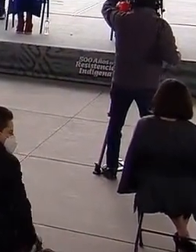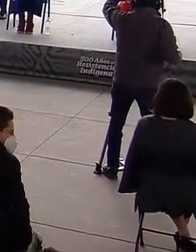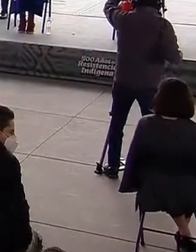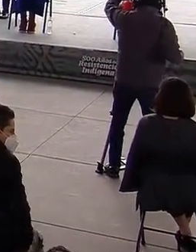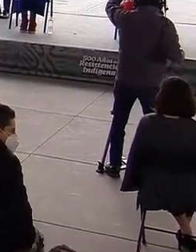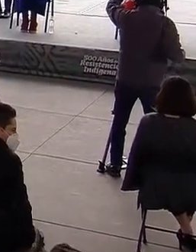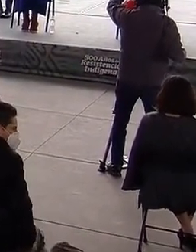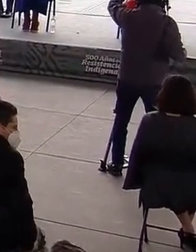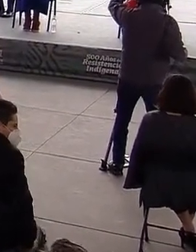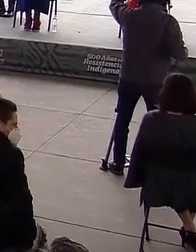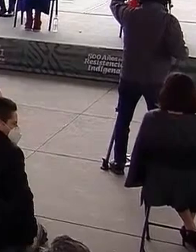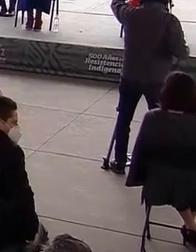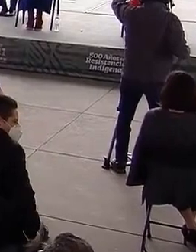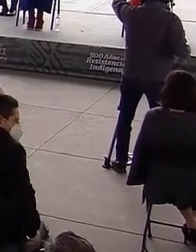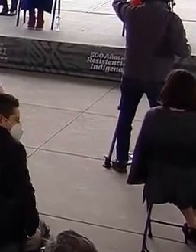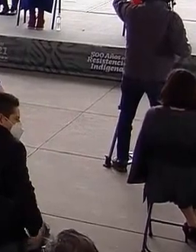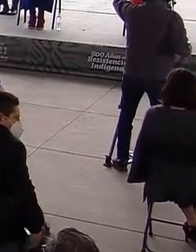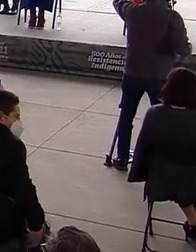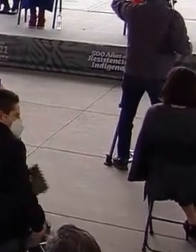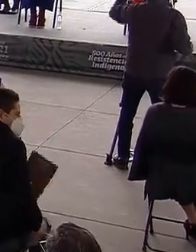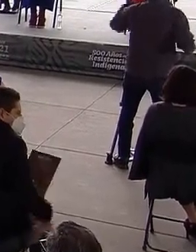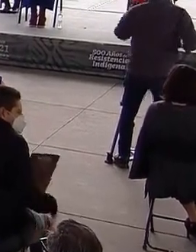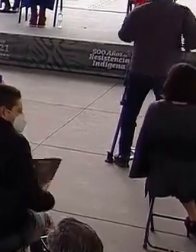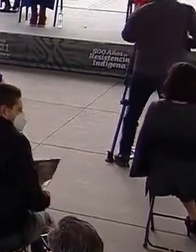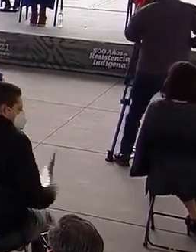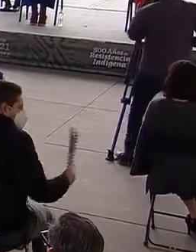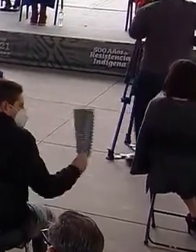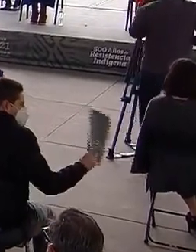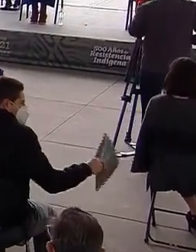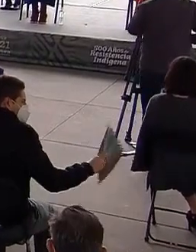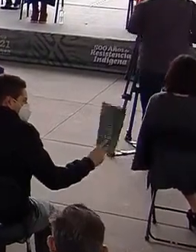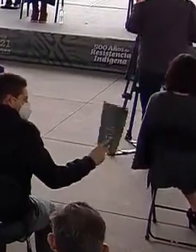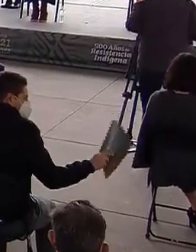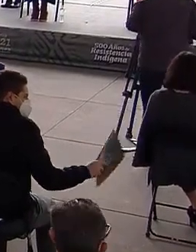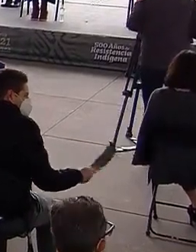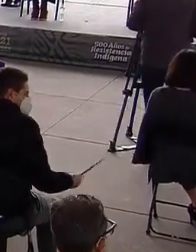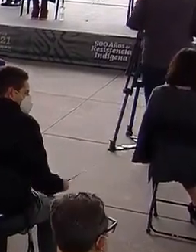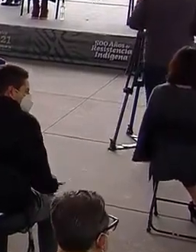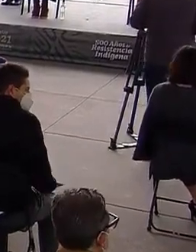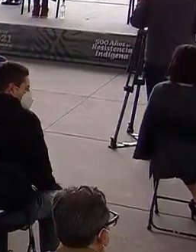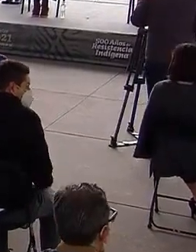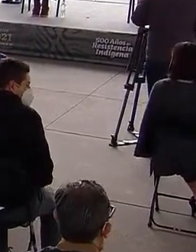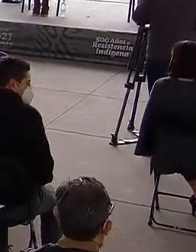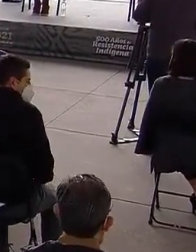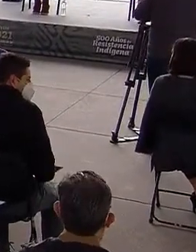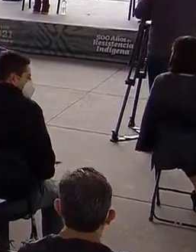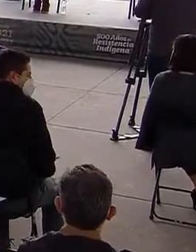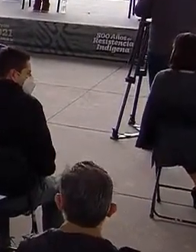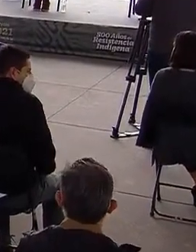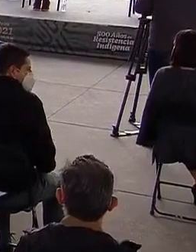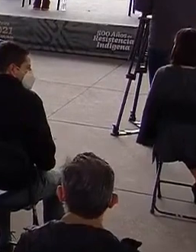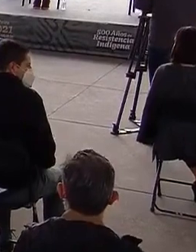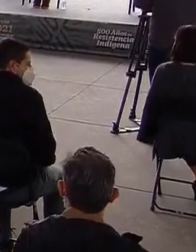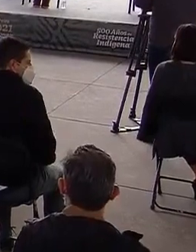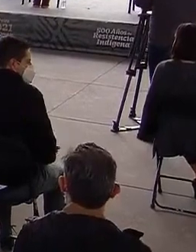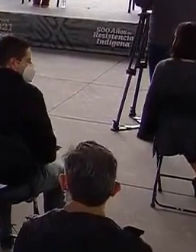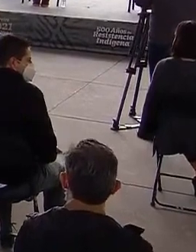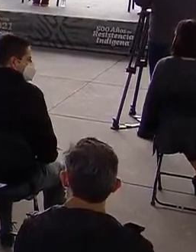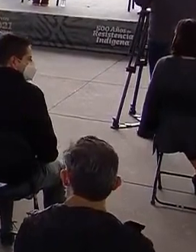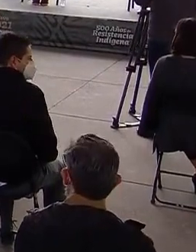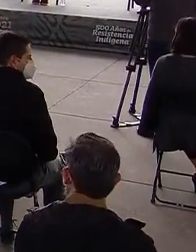También nos acompañan representantes de los pueblos originarios de las alcaldías Milpa Alta, Tláhuac, Tlalpan y